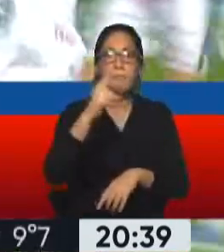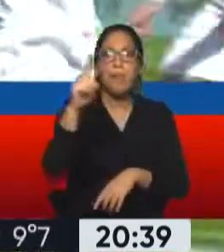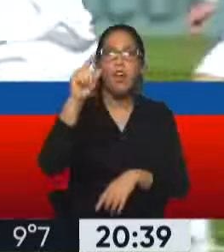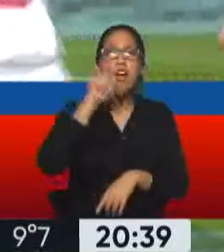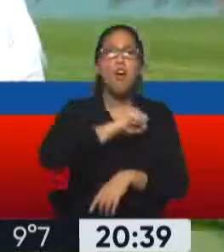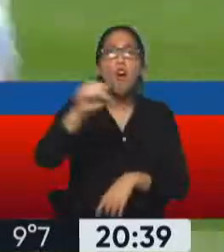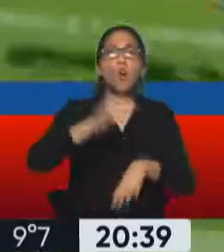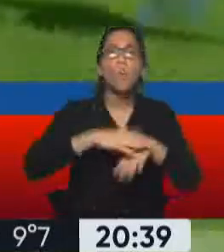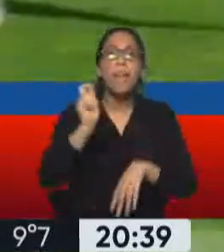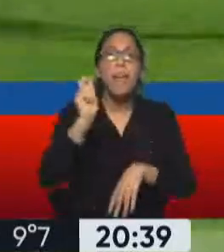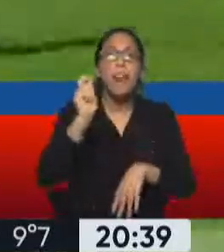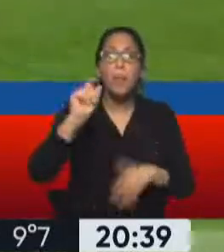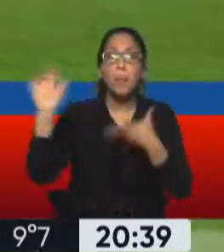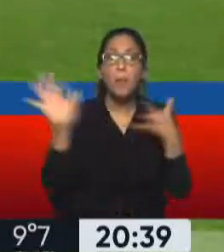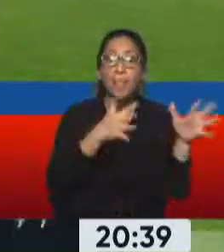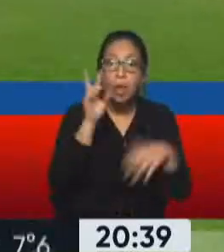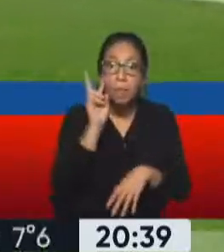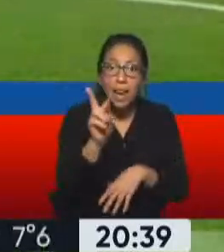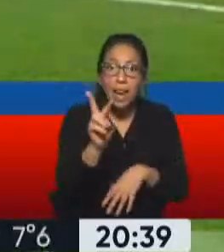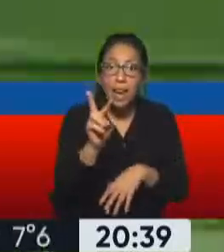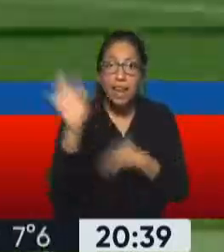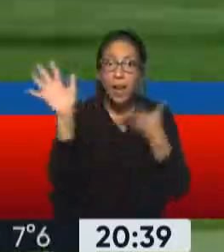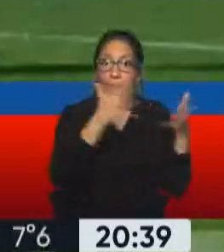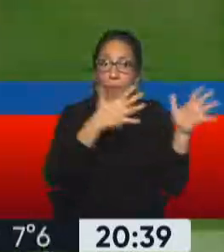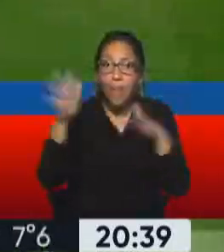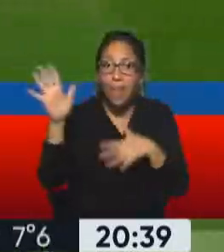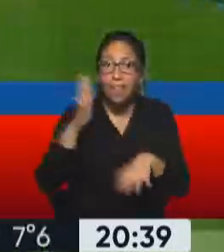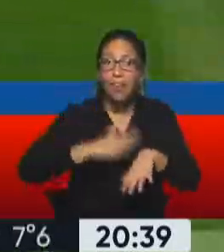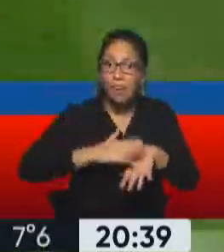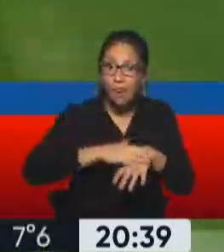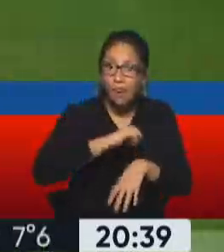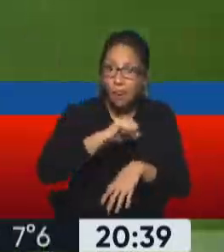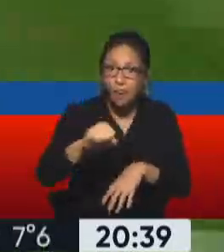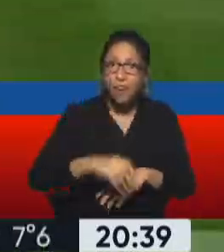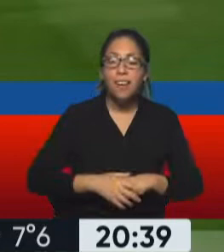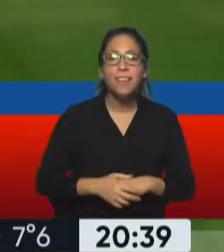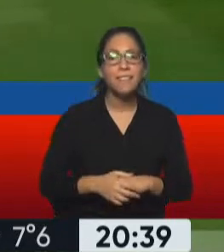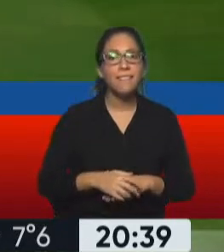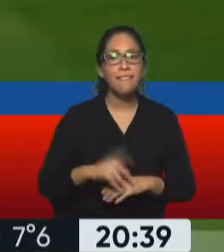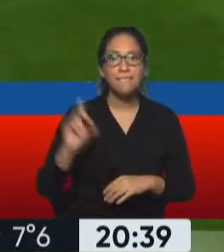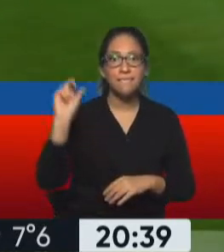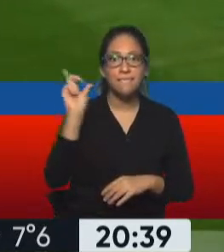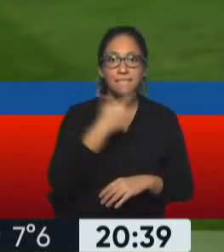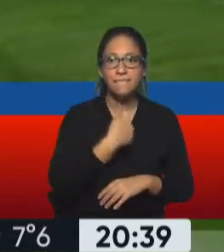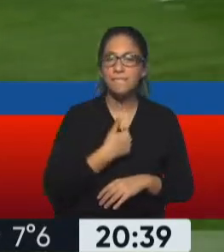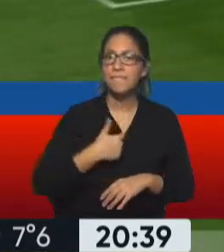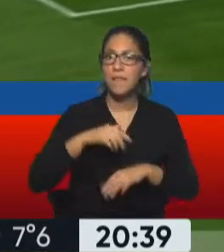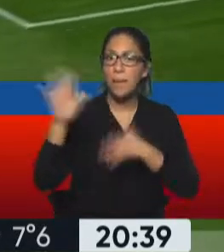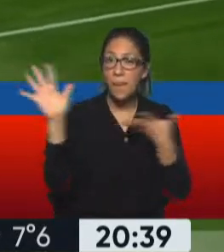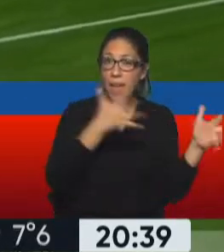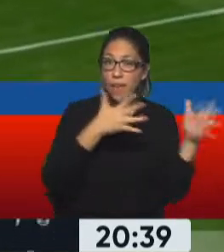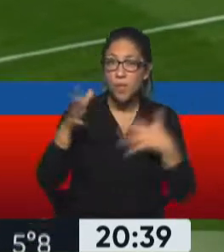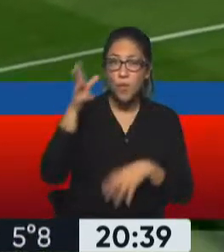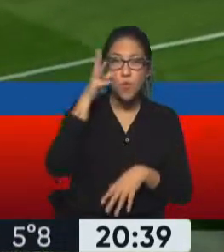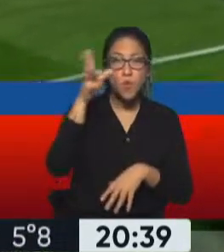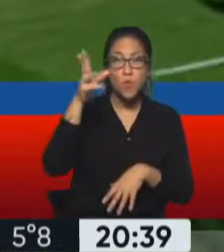viento. Miren lo que pasa. Es del viento, es del viento. Es tremendo el viento allí